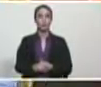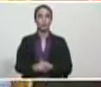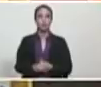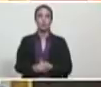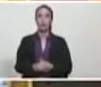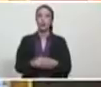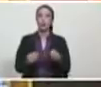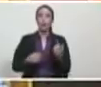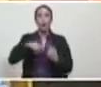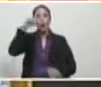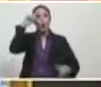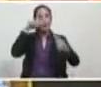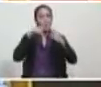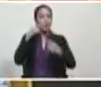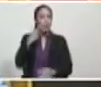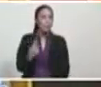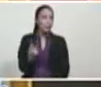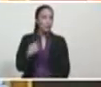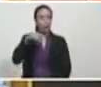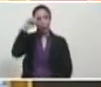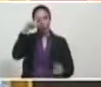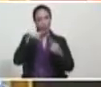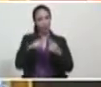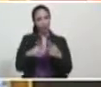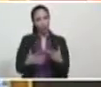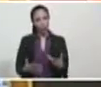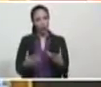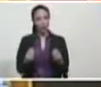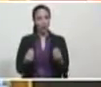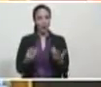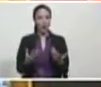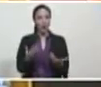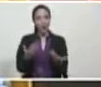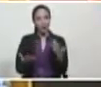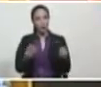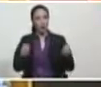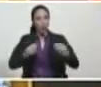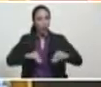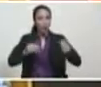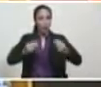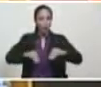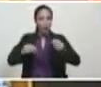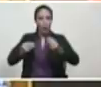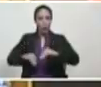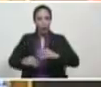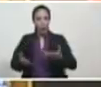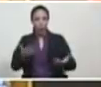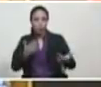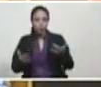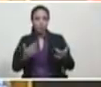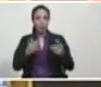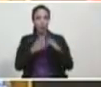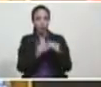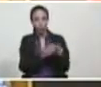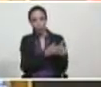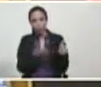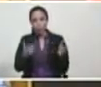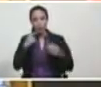La clave de toda política es articular los factores y actores